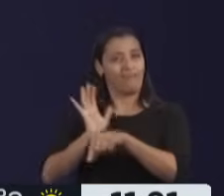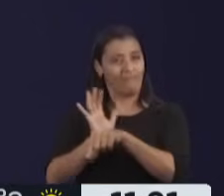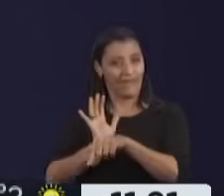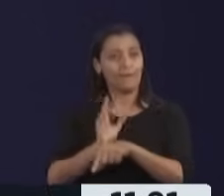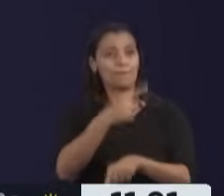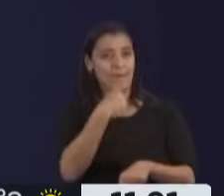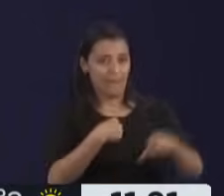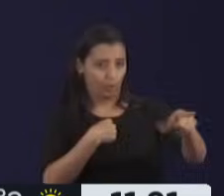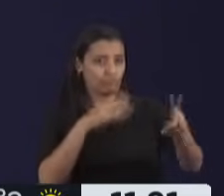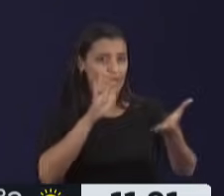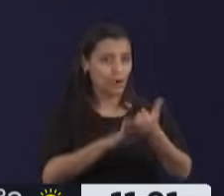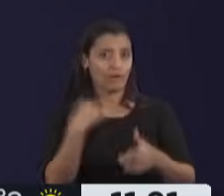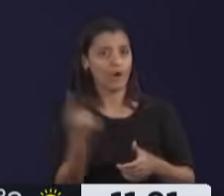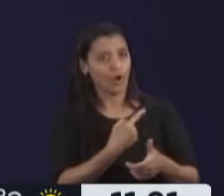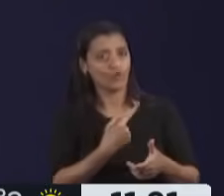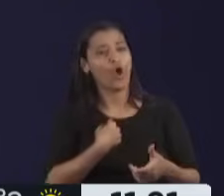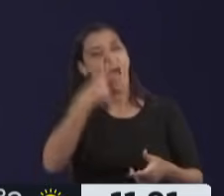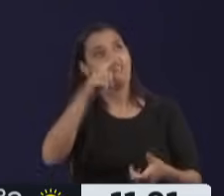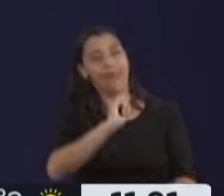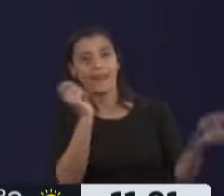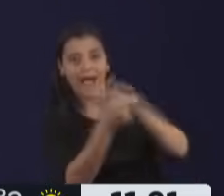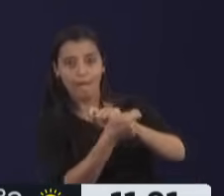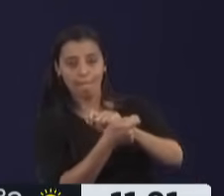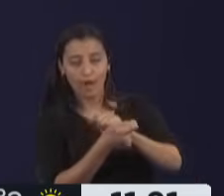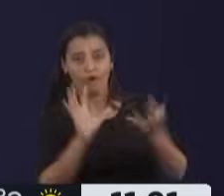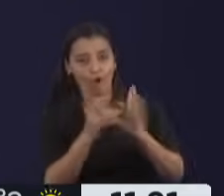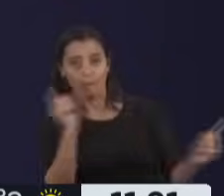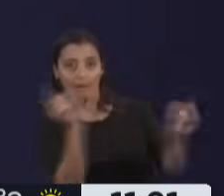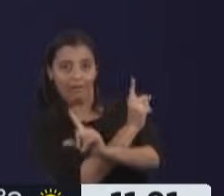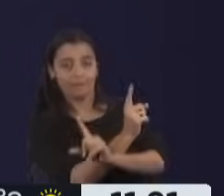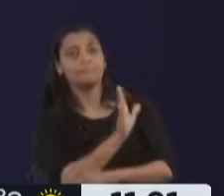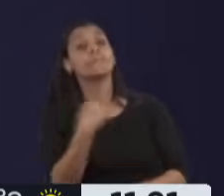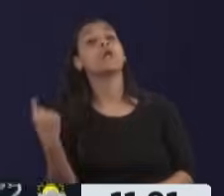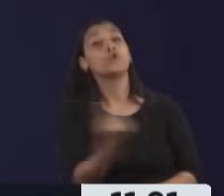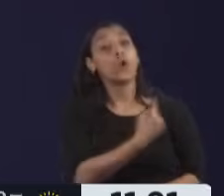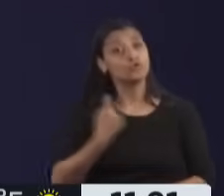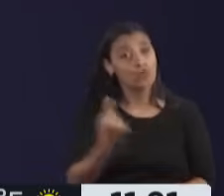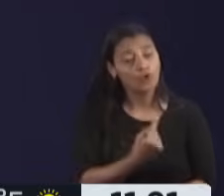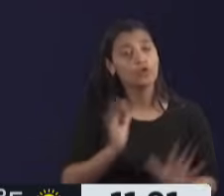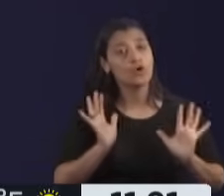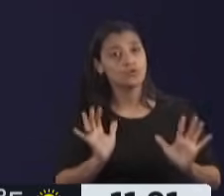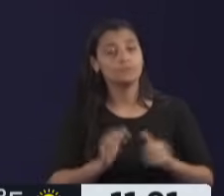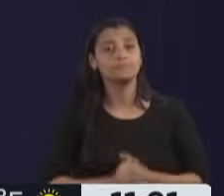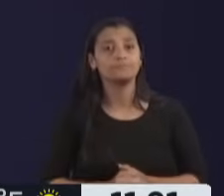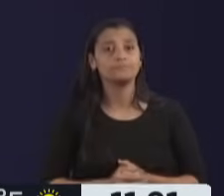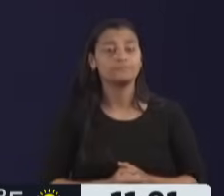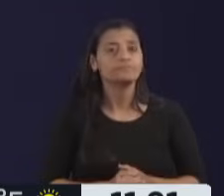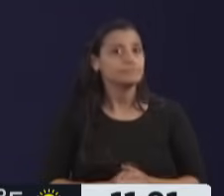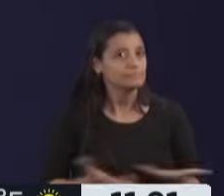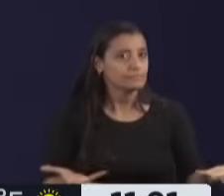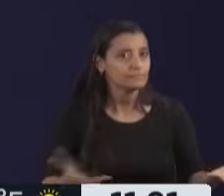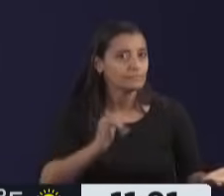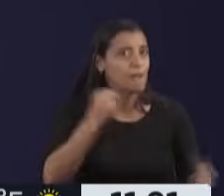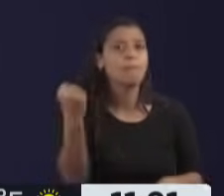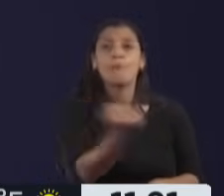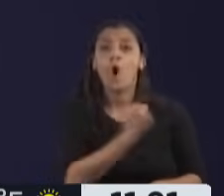planteás en la pregunta, a ver, para nosotros es relevante desde